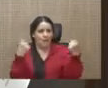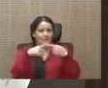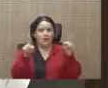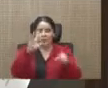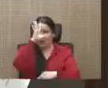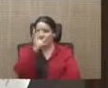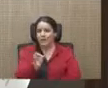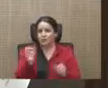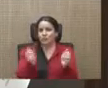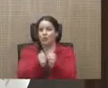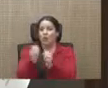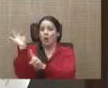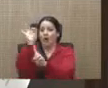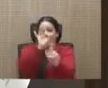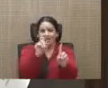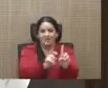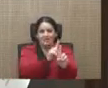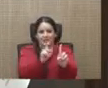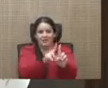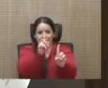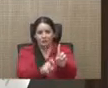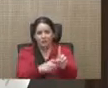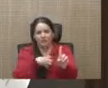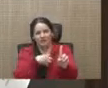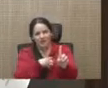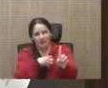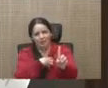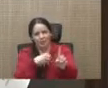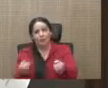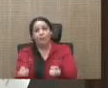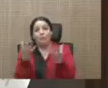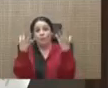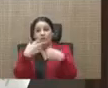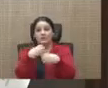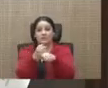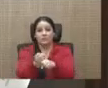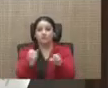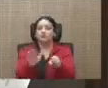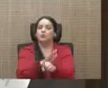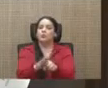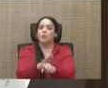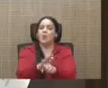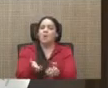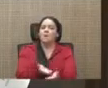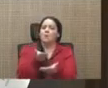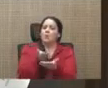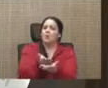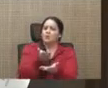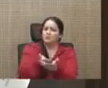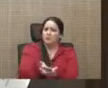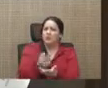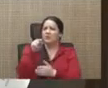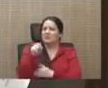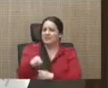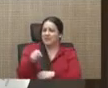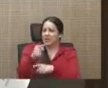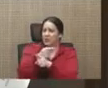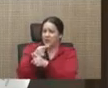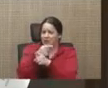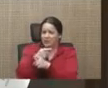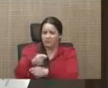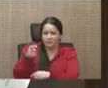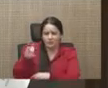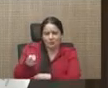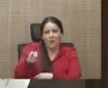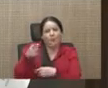con la interpelación y el reclamo público que le hicimos fue suficiente y que una moción de censura por un acto como el cometido por él es algo que tiende